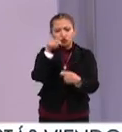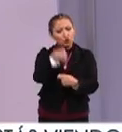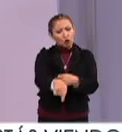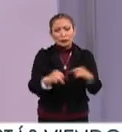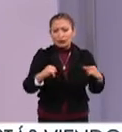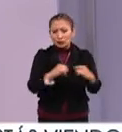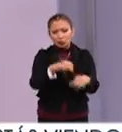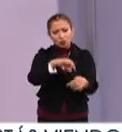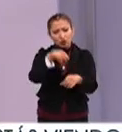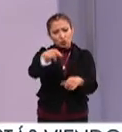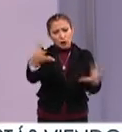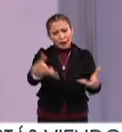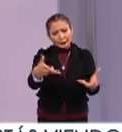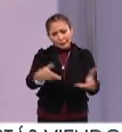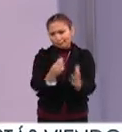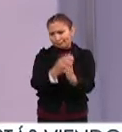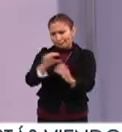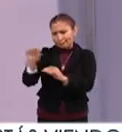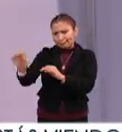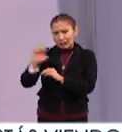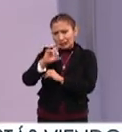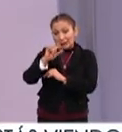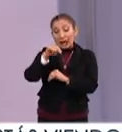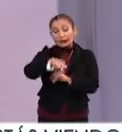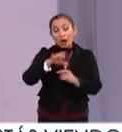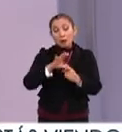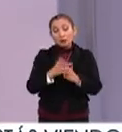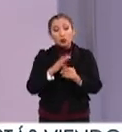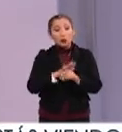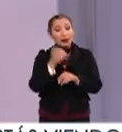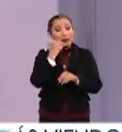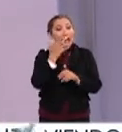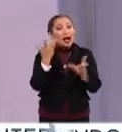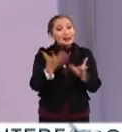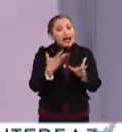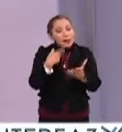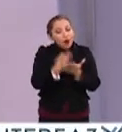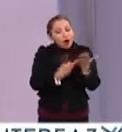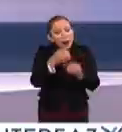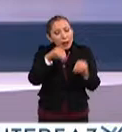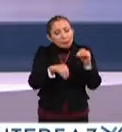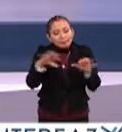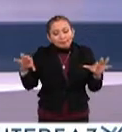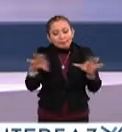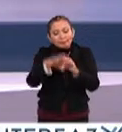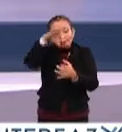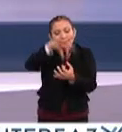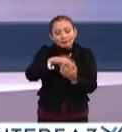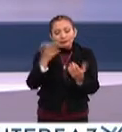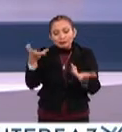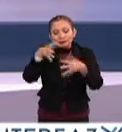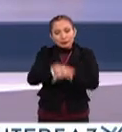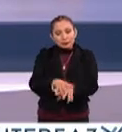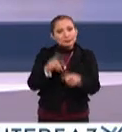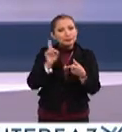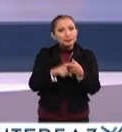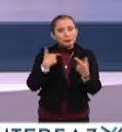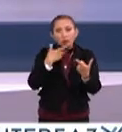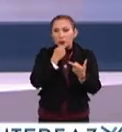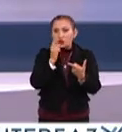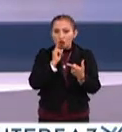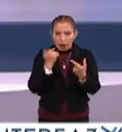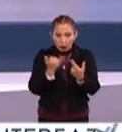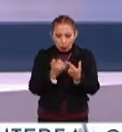los institutos electorales. Entonces, justamente esta comisión lo que busca es generar programas transversales de inclusión de